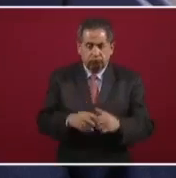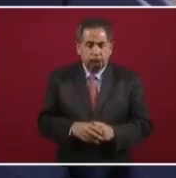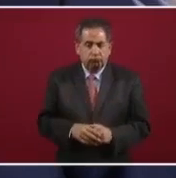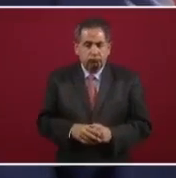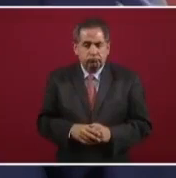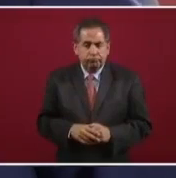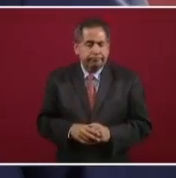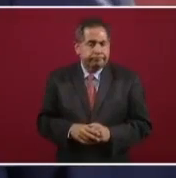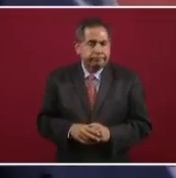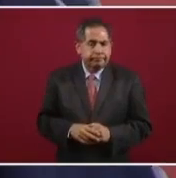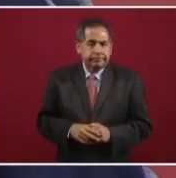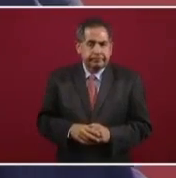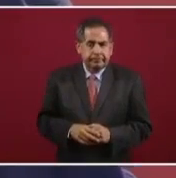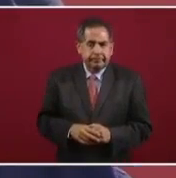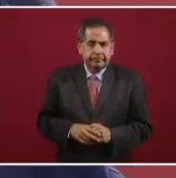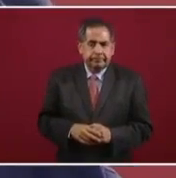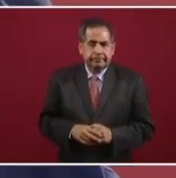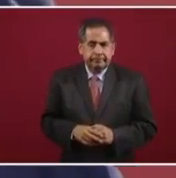de